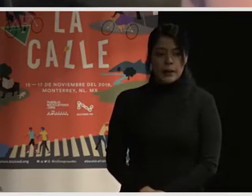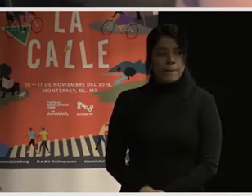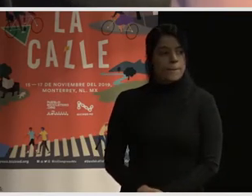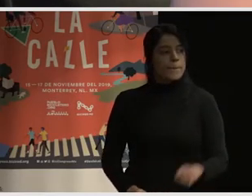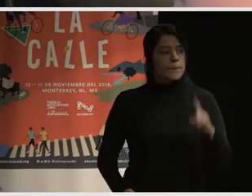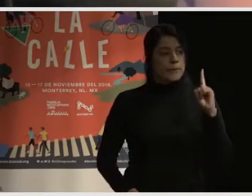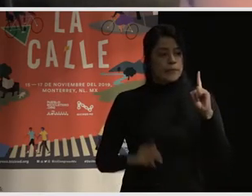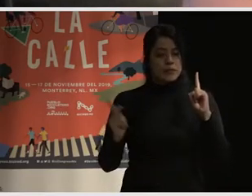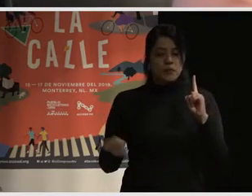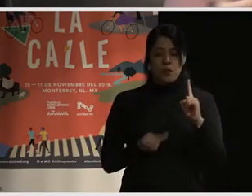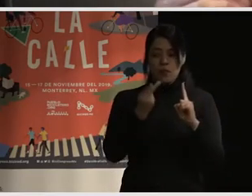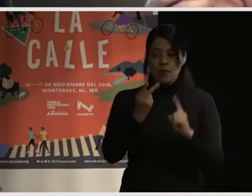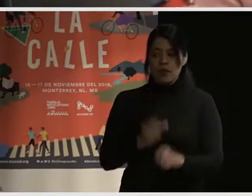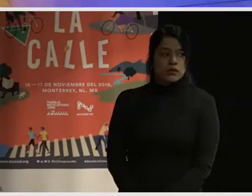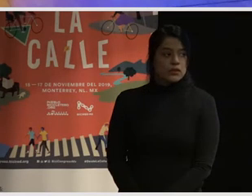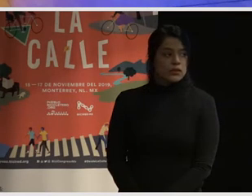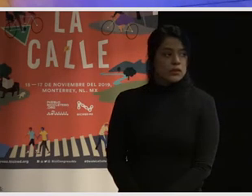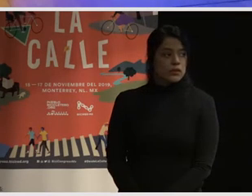del público